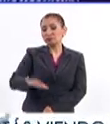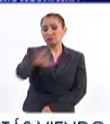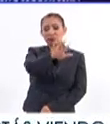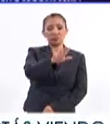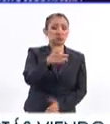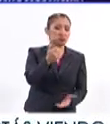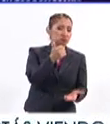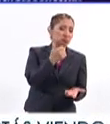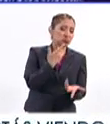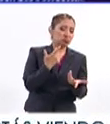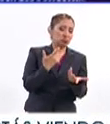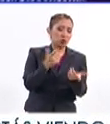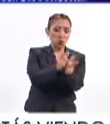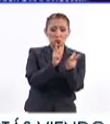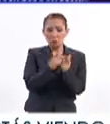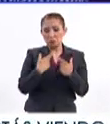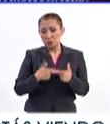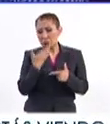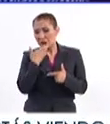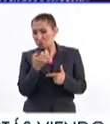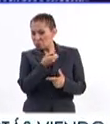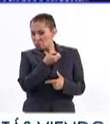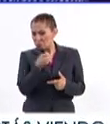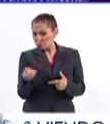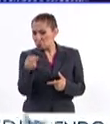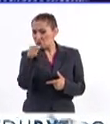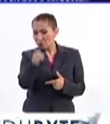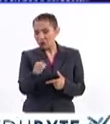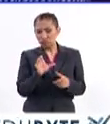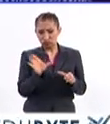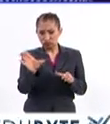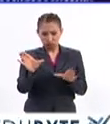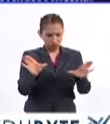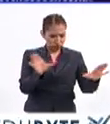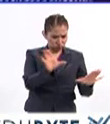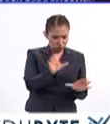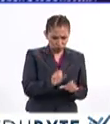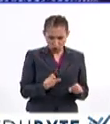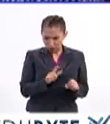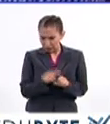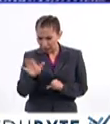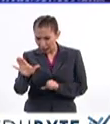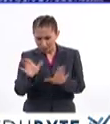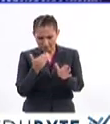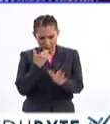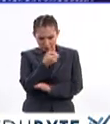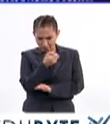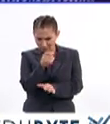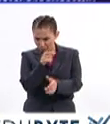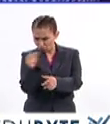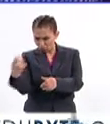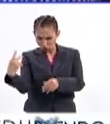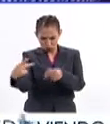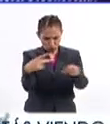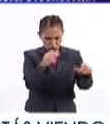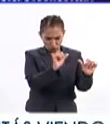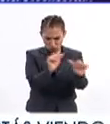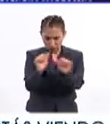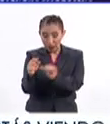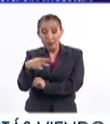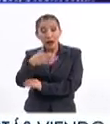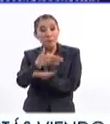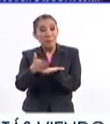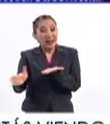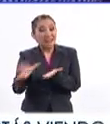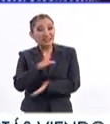sociedades muy bien definidas, donde los roles sociales estaban muy bien definidos, pero más allá de